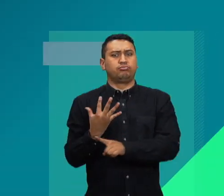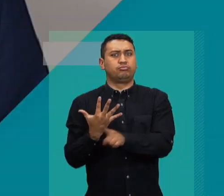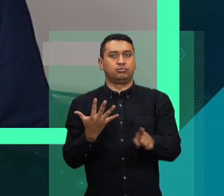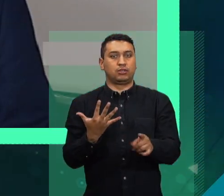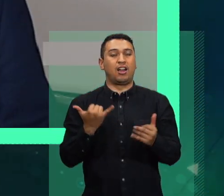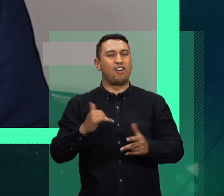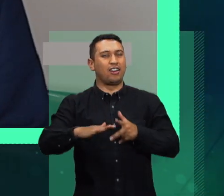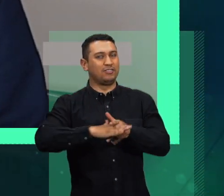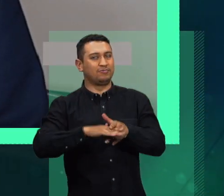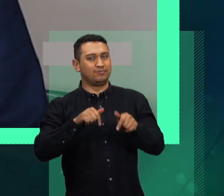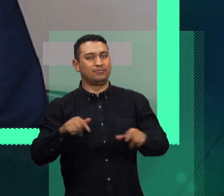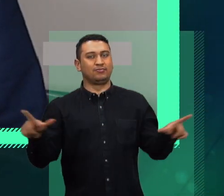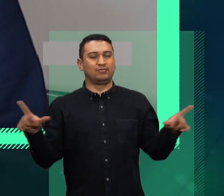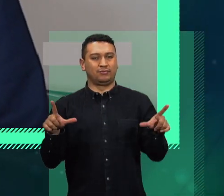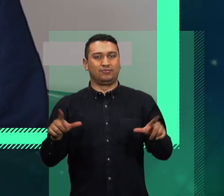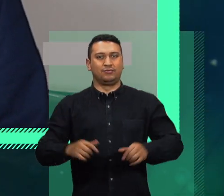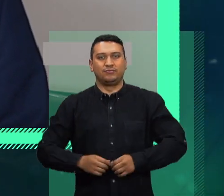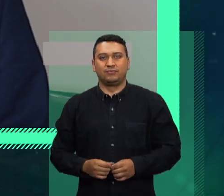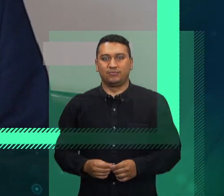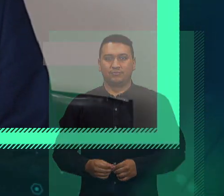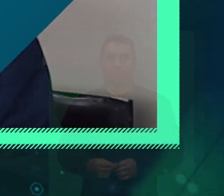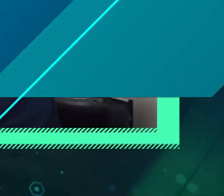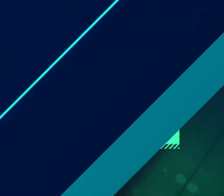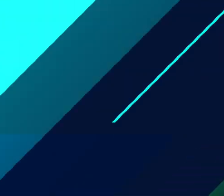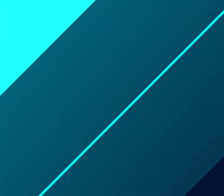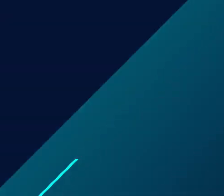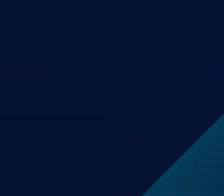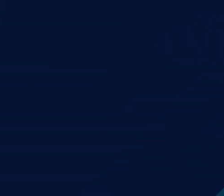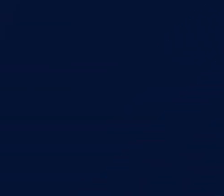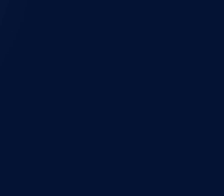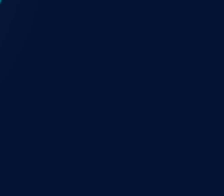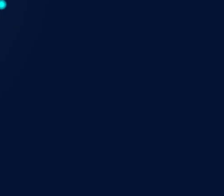están viviendo. Es tiempo de una pausa en Enlace 13, ya regresamos.